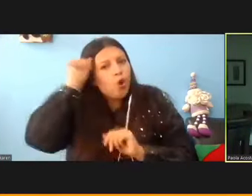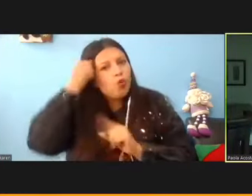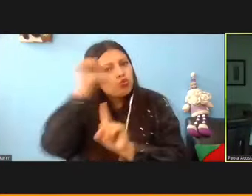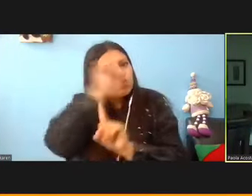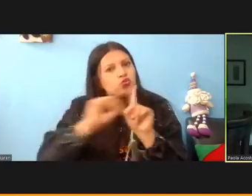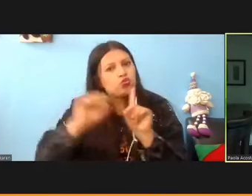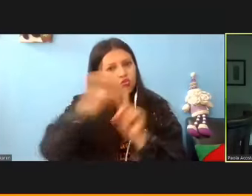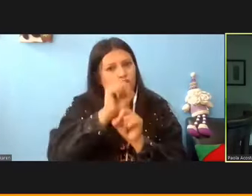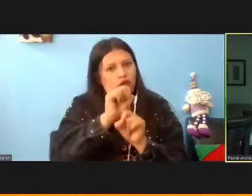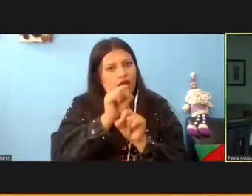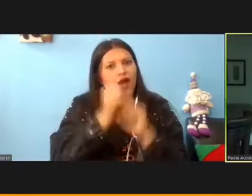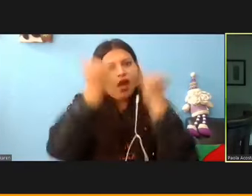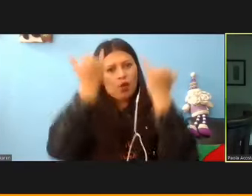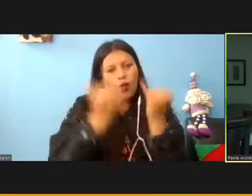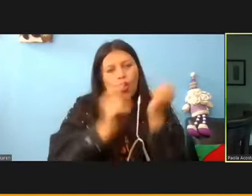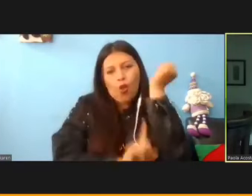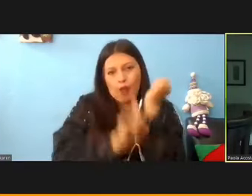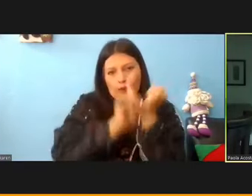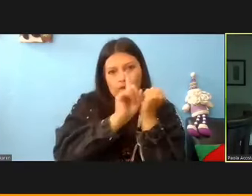Colombia contemporánea.